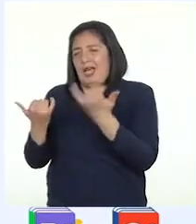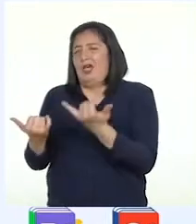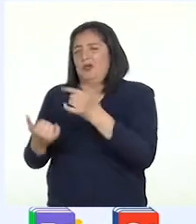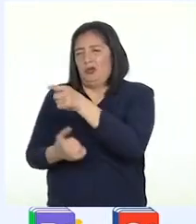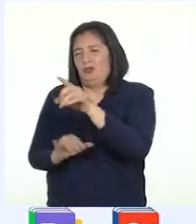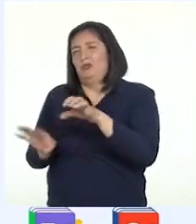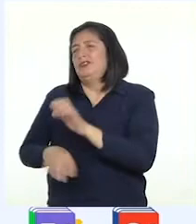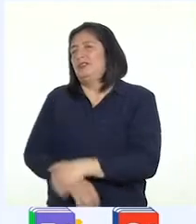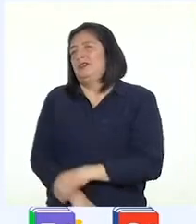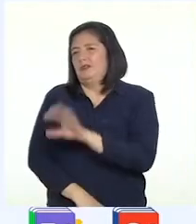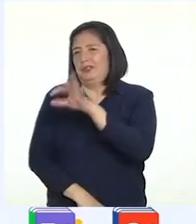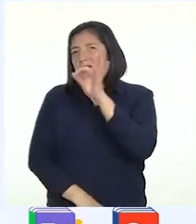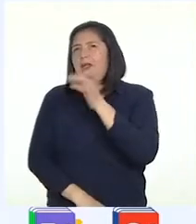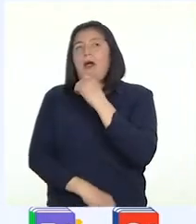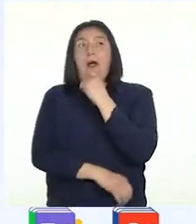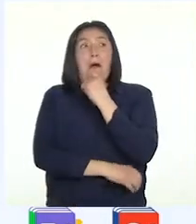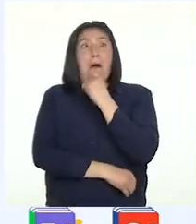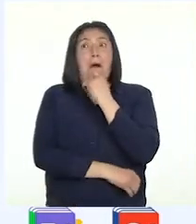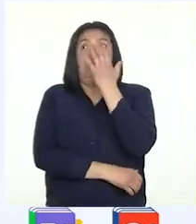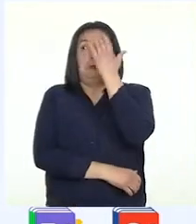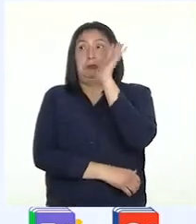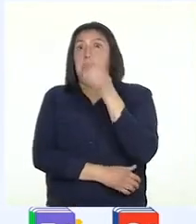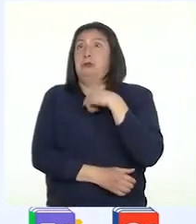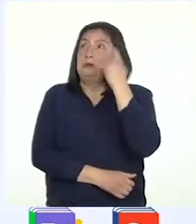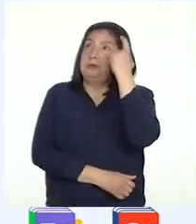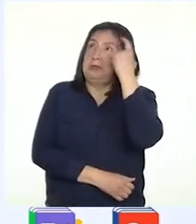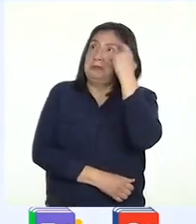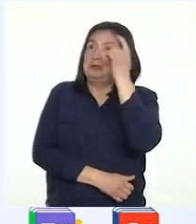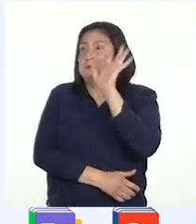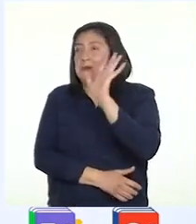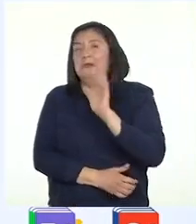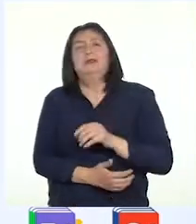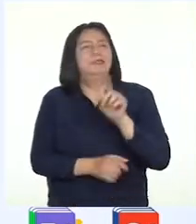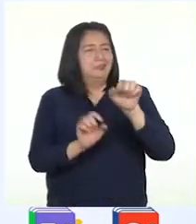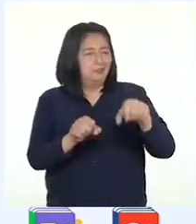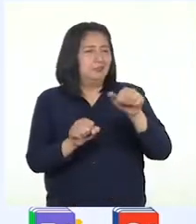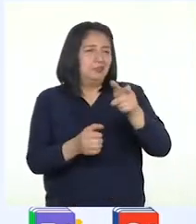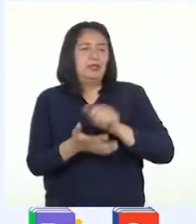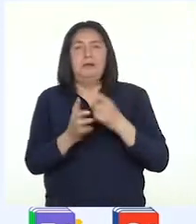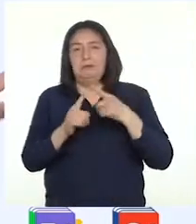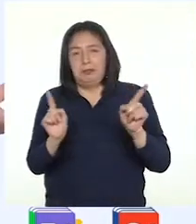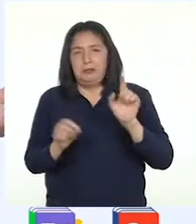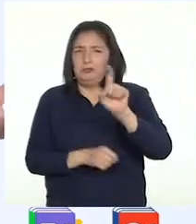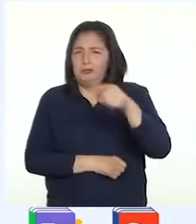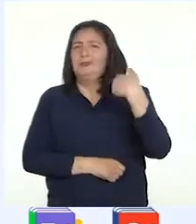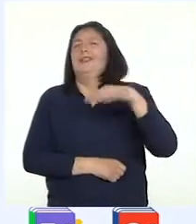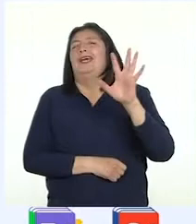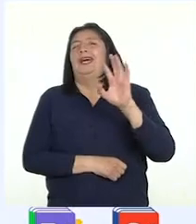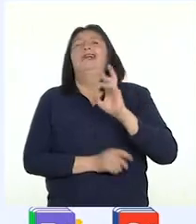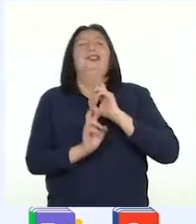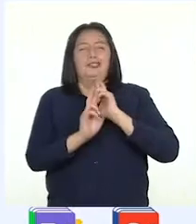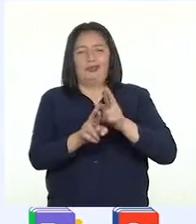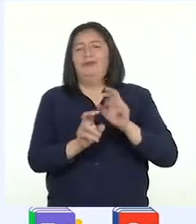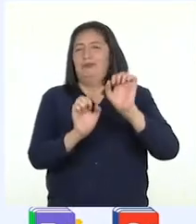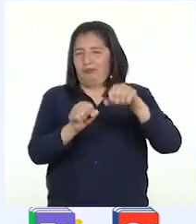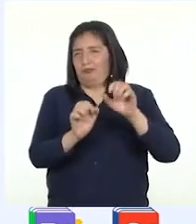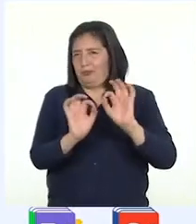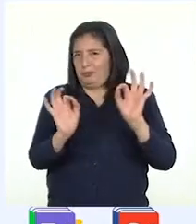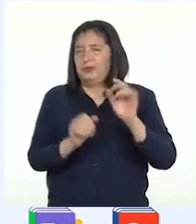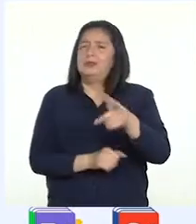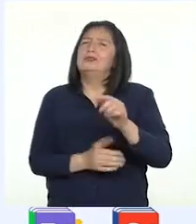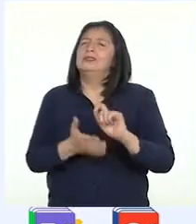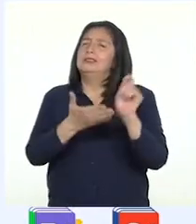que has hecho. Casi sin querer, solo por lógica. Así es, pero lo encontraste igual. ¿Qué tal